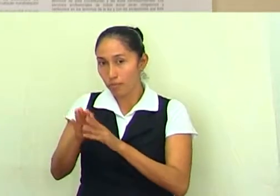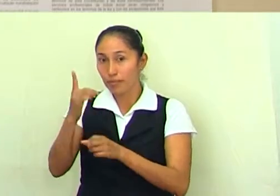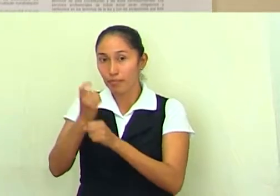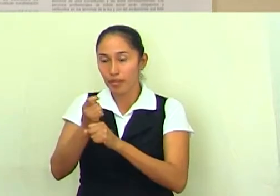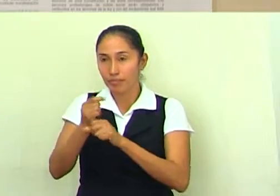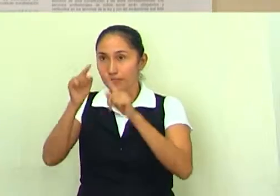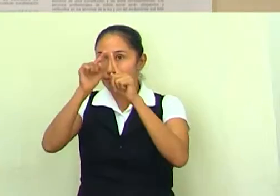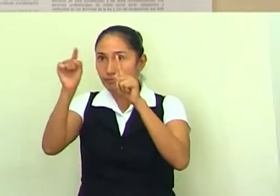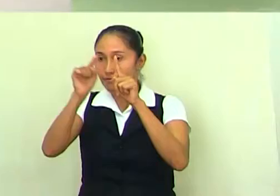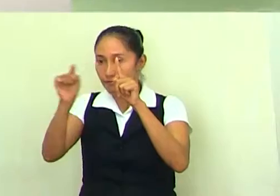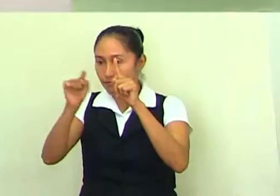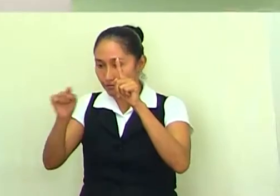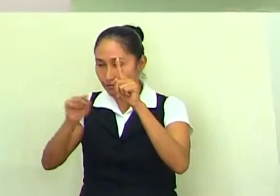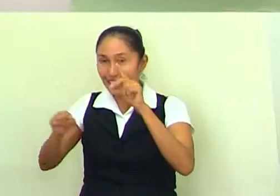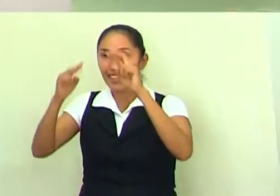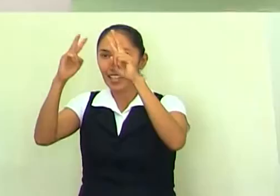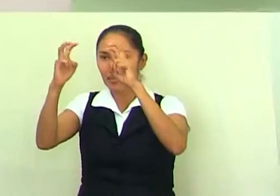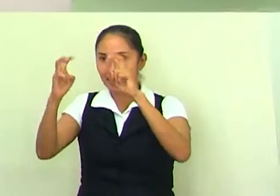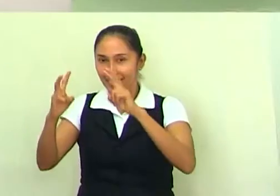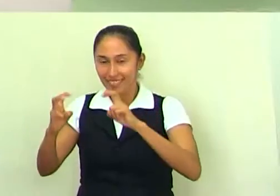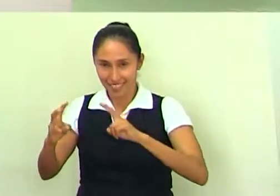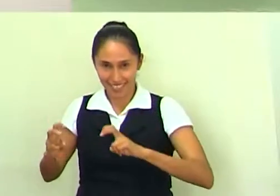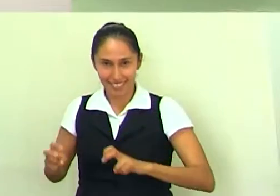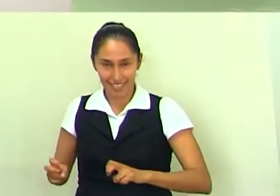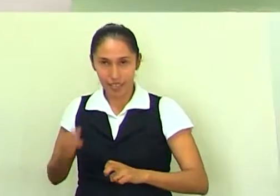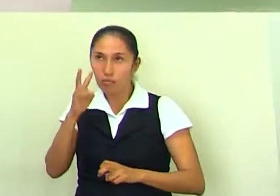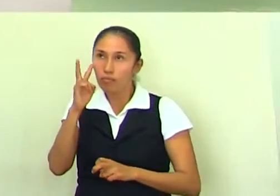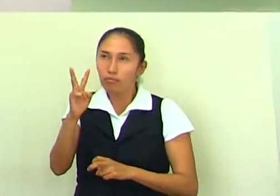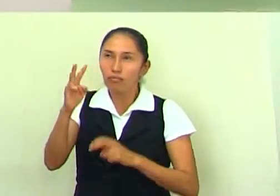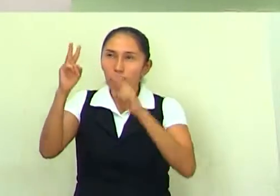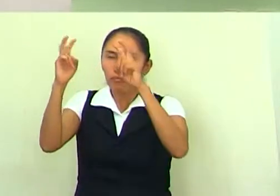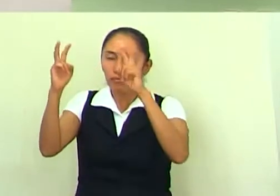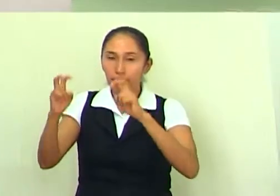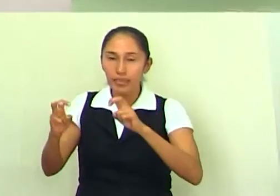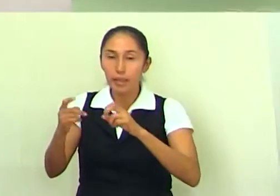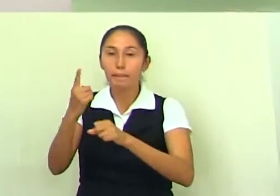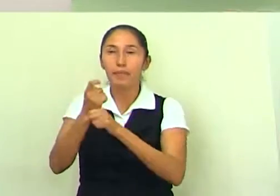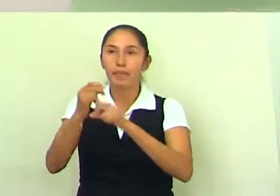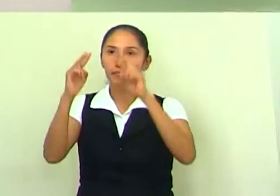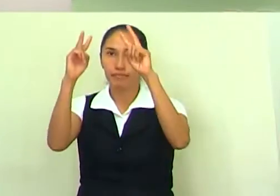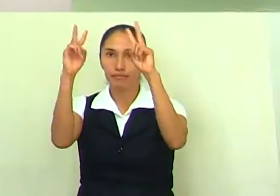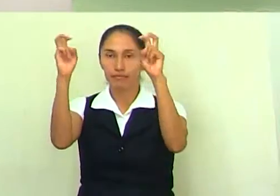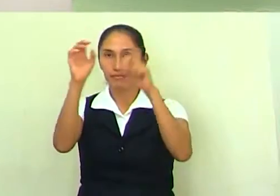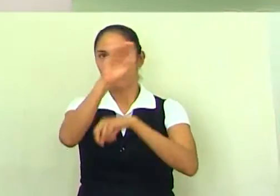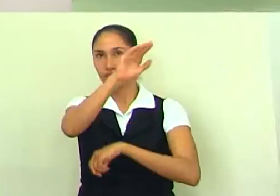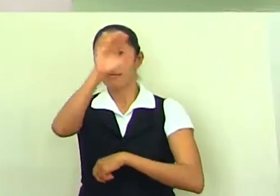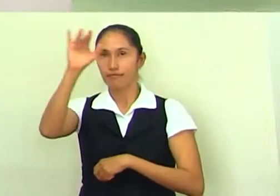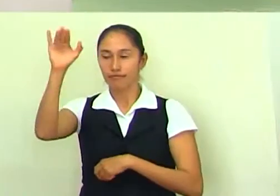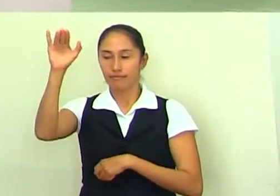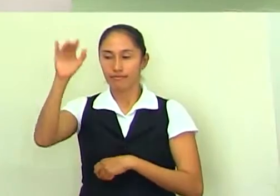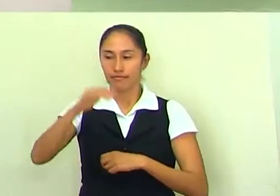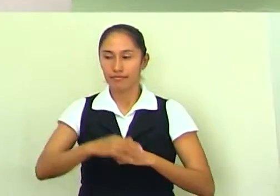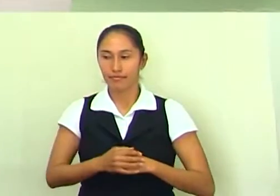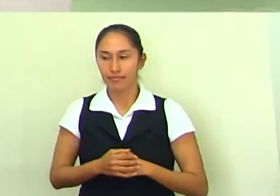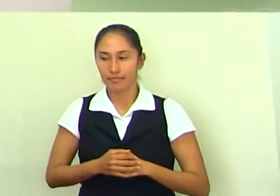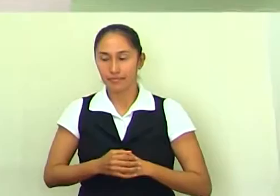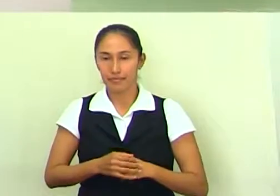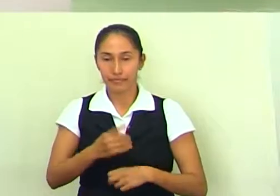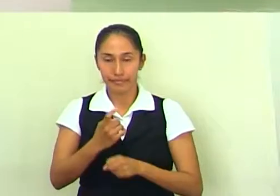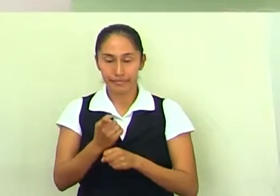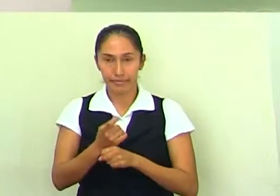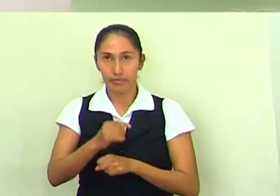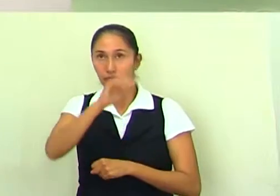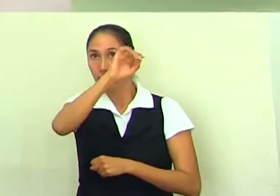¿sí? Que vamos a encontrar primeramente el título, vamos a encontrar el origen, en